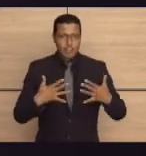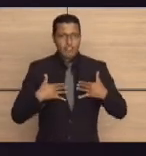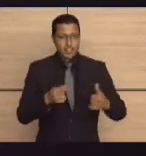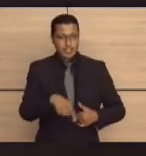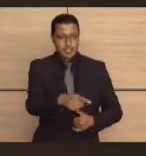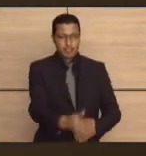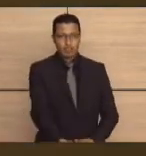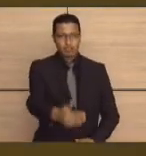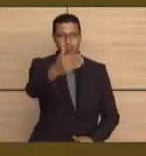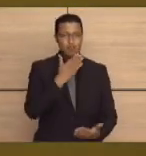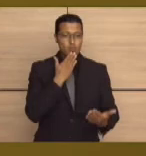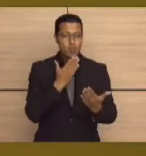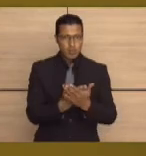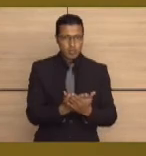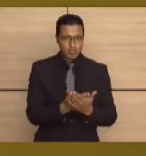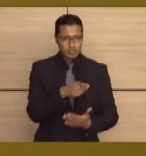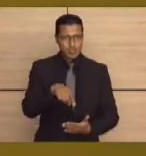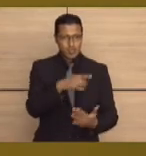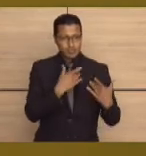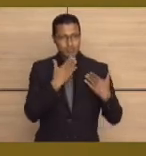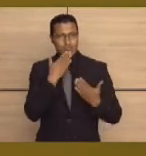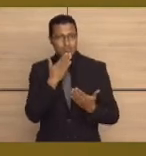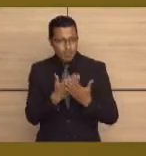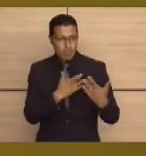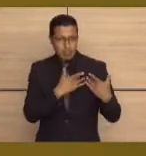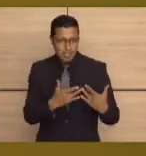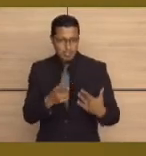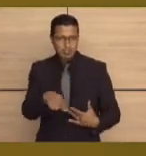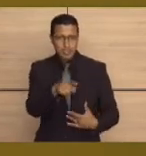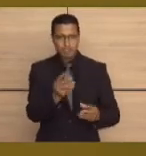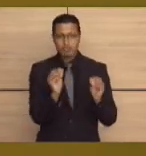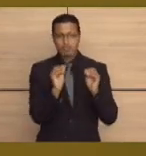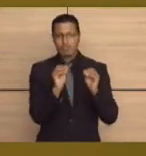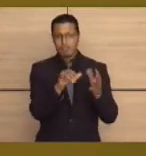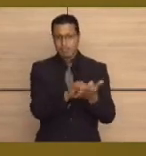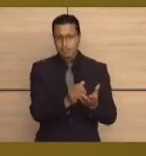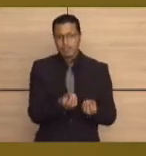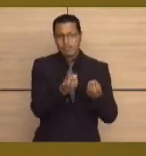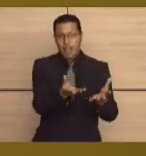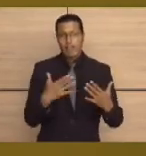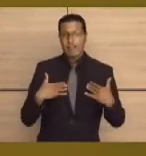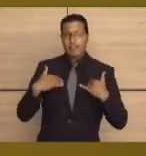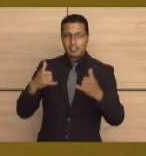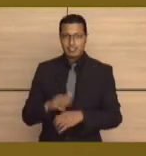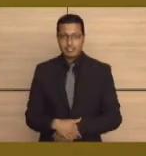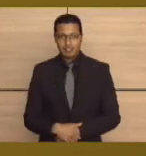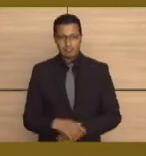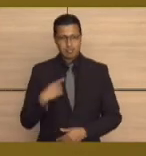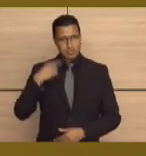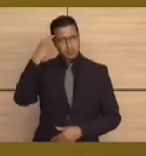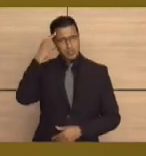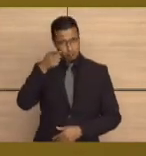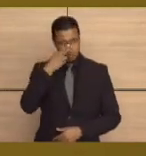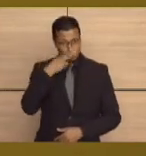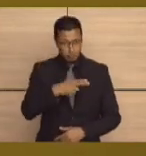y para que luego su bondad aumente su felicidad. Y yo me atrevería a decir, quiere que su hijo sea